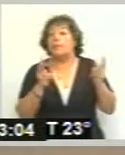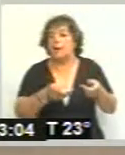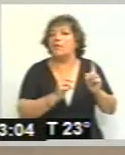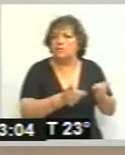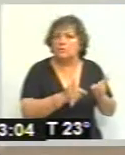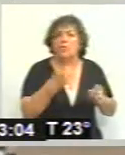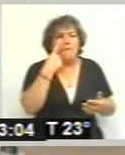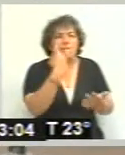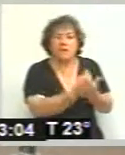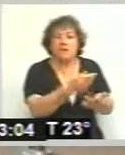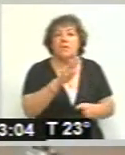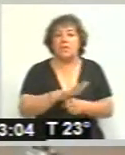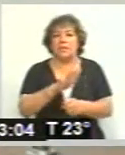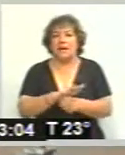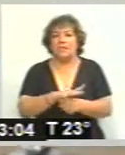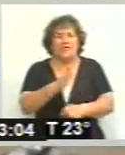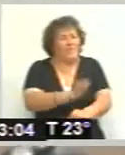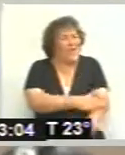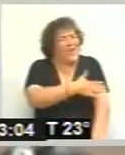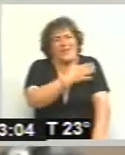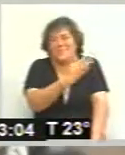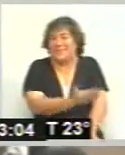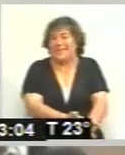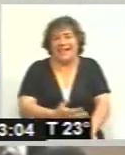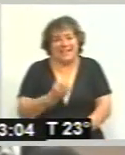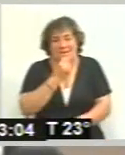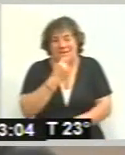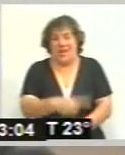realmente espantosa porque los familiares tuvieron